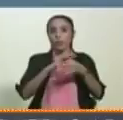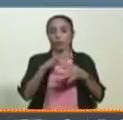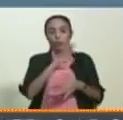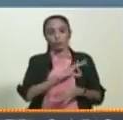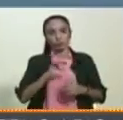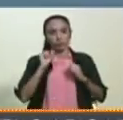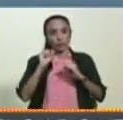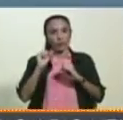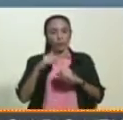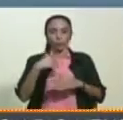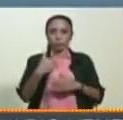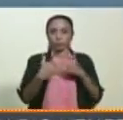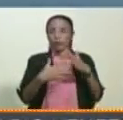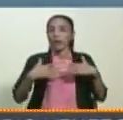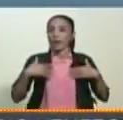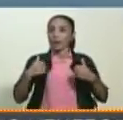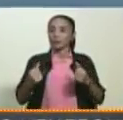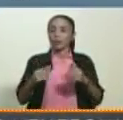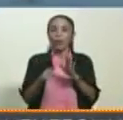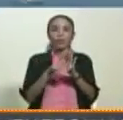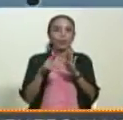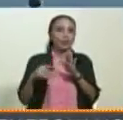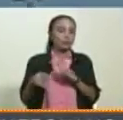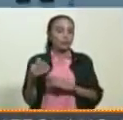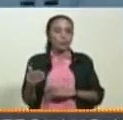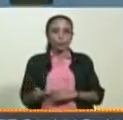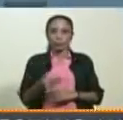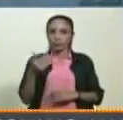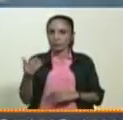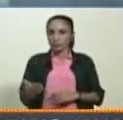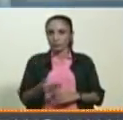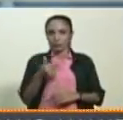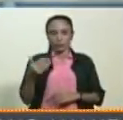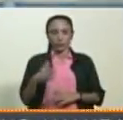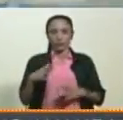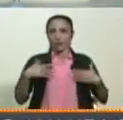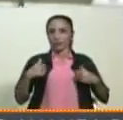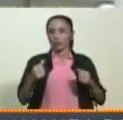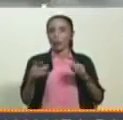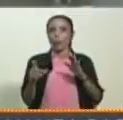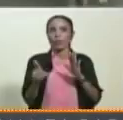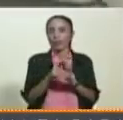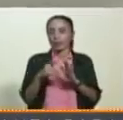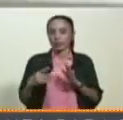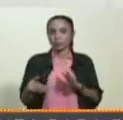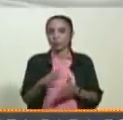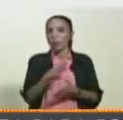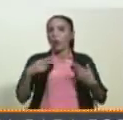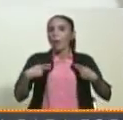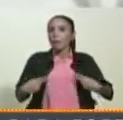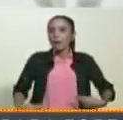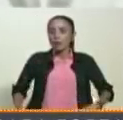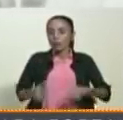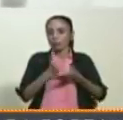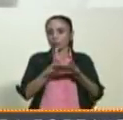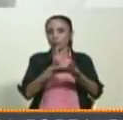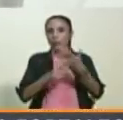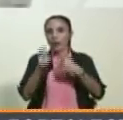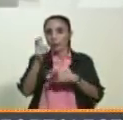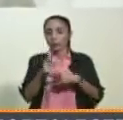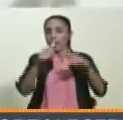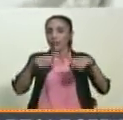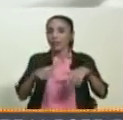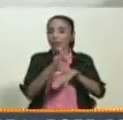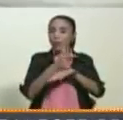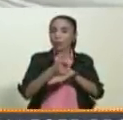salud es un derecho fundamental, es un derecho fundamental, un derecho humano. Y nosotros como Estado